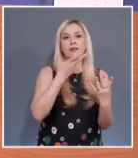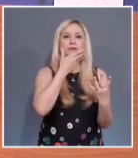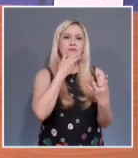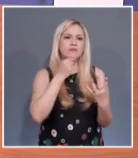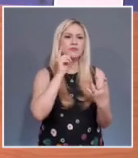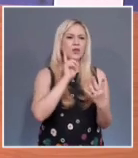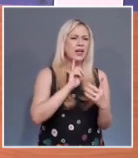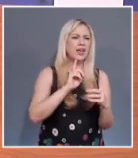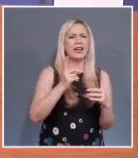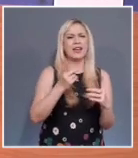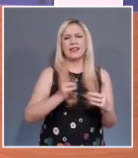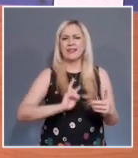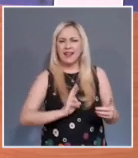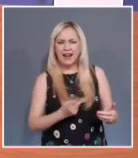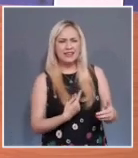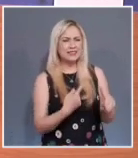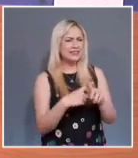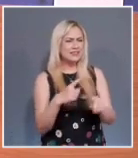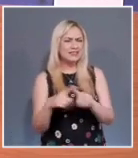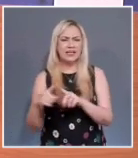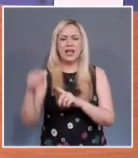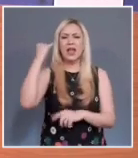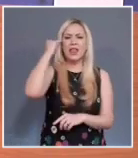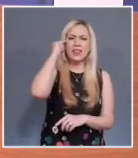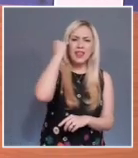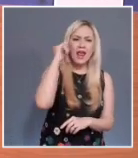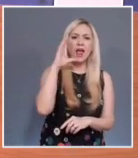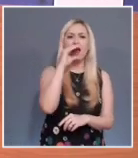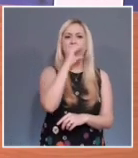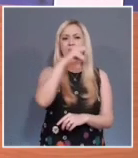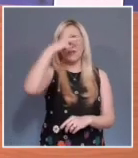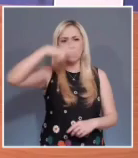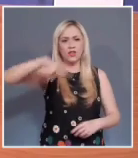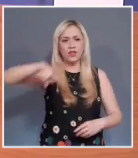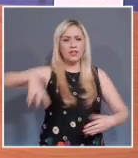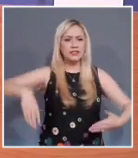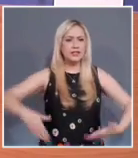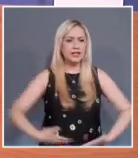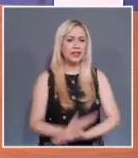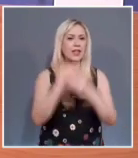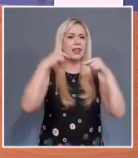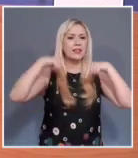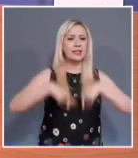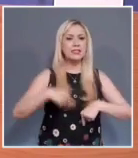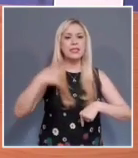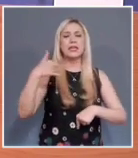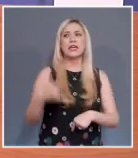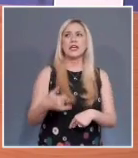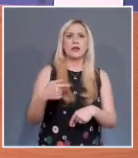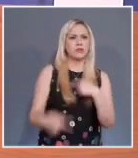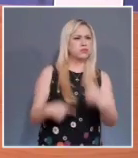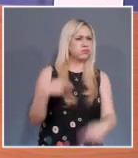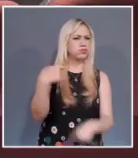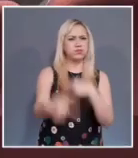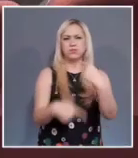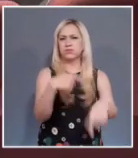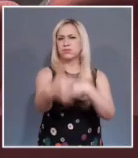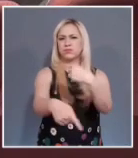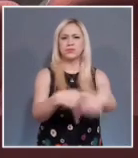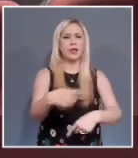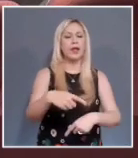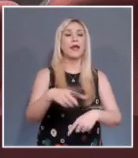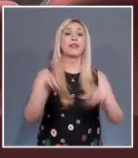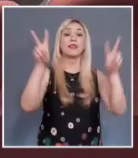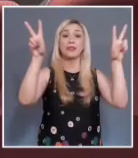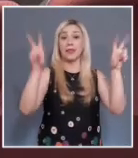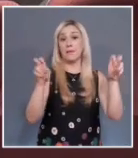indígenas, afrodescendientes, y ya no se diga que todo lo que se ha podido acelerar en temas de paridad. Dijo